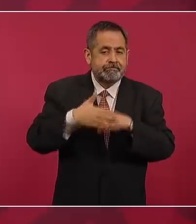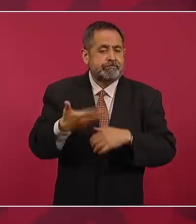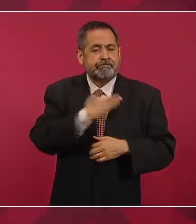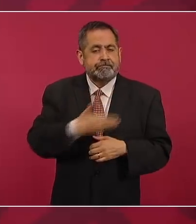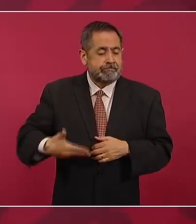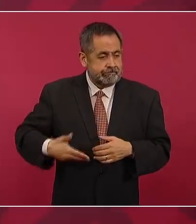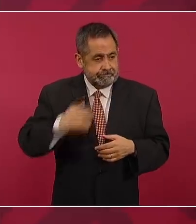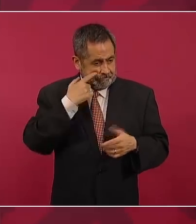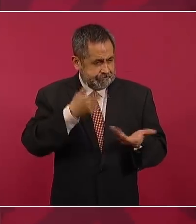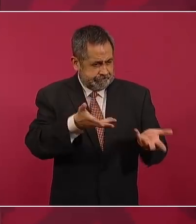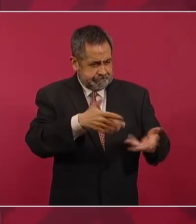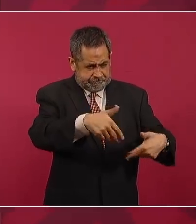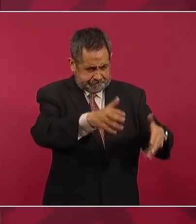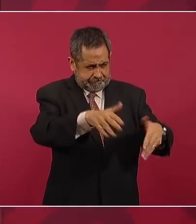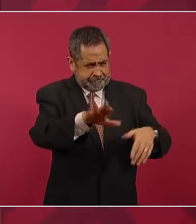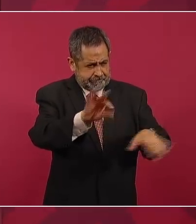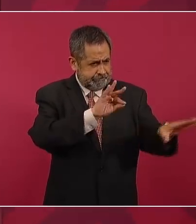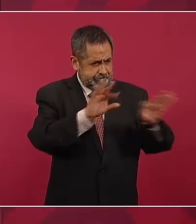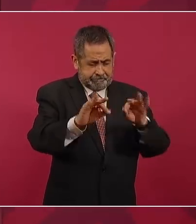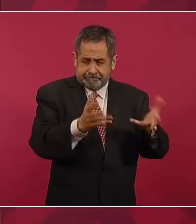presidencia,